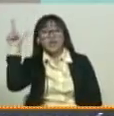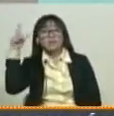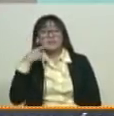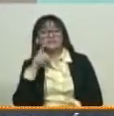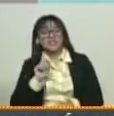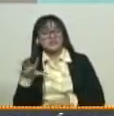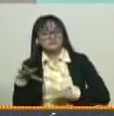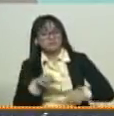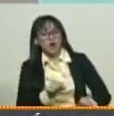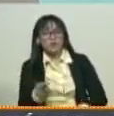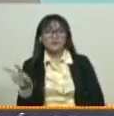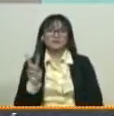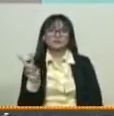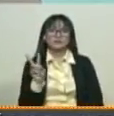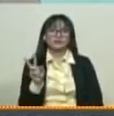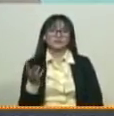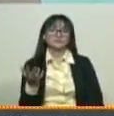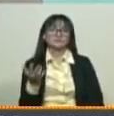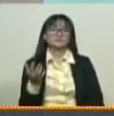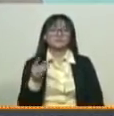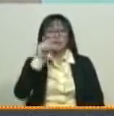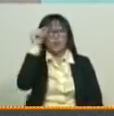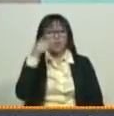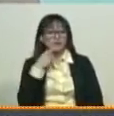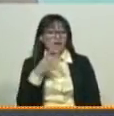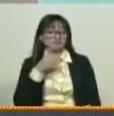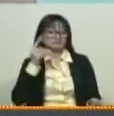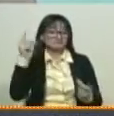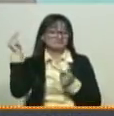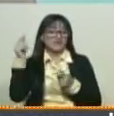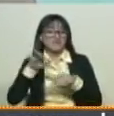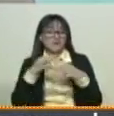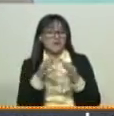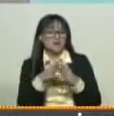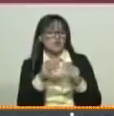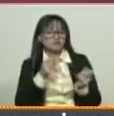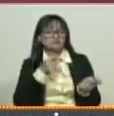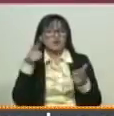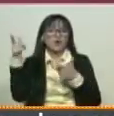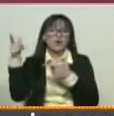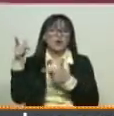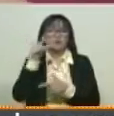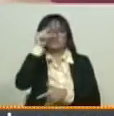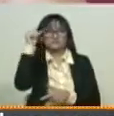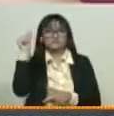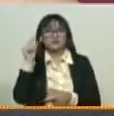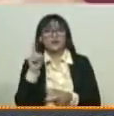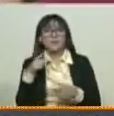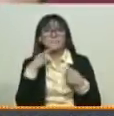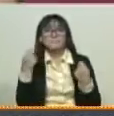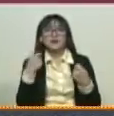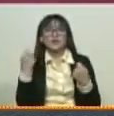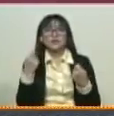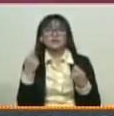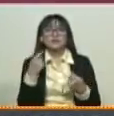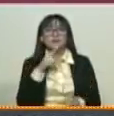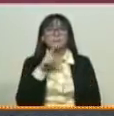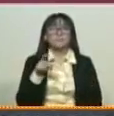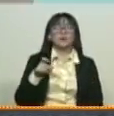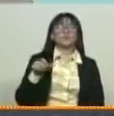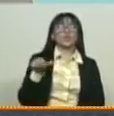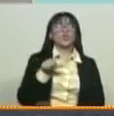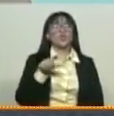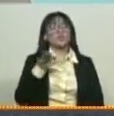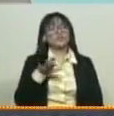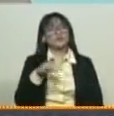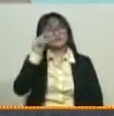Venezuela. Claro, Borges lo dice porque sacó a su familia y se fue él. Aquí tendría que haber algún periodista avezado que pregunte ¿de dónde saca